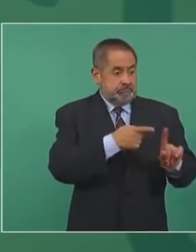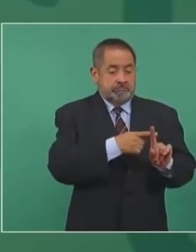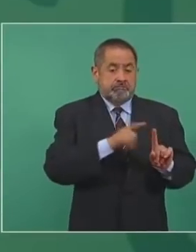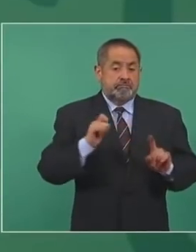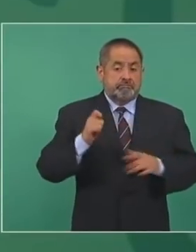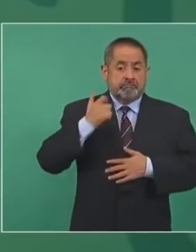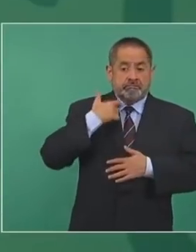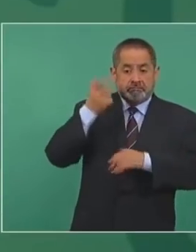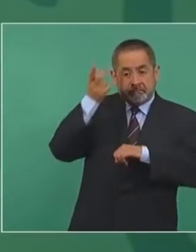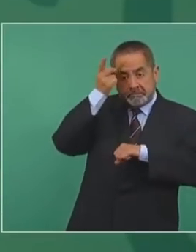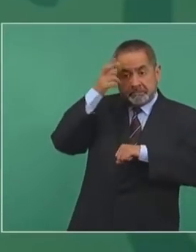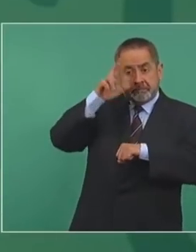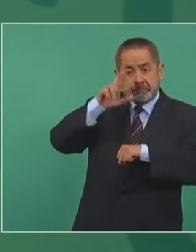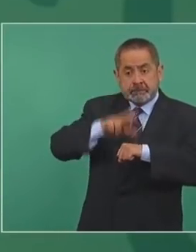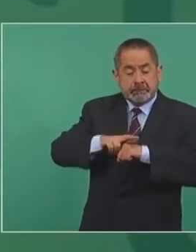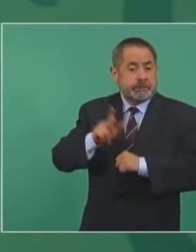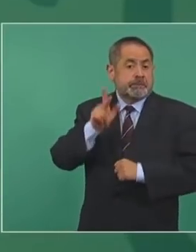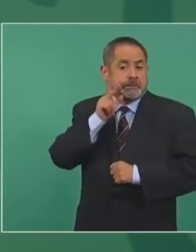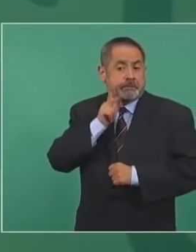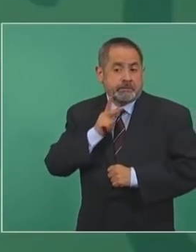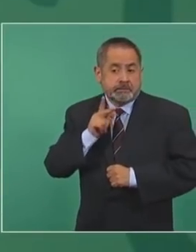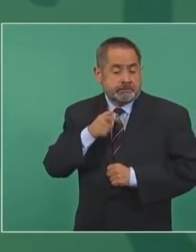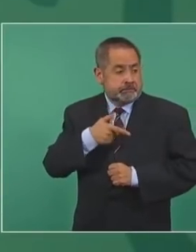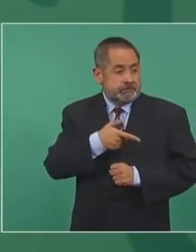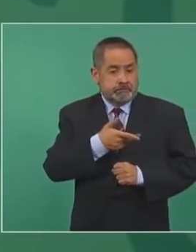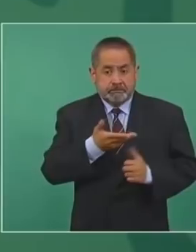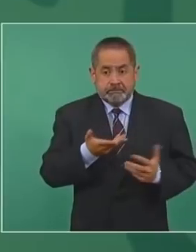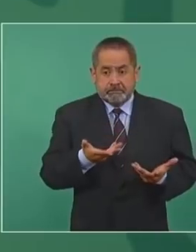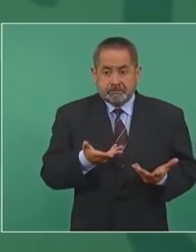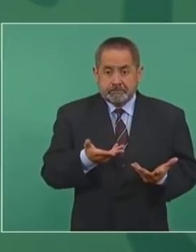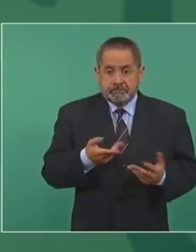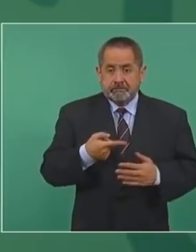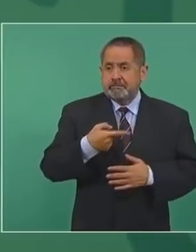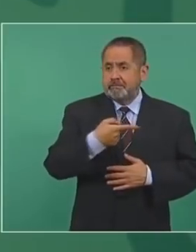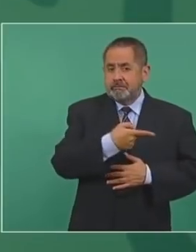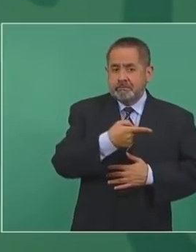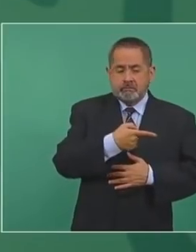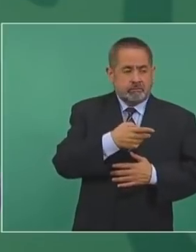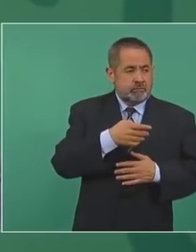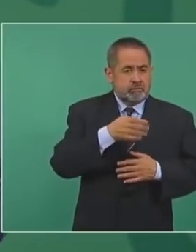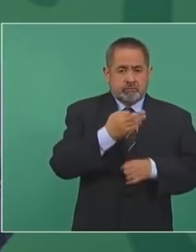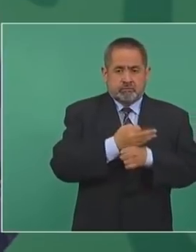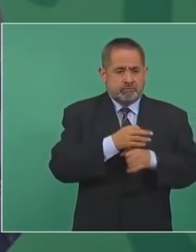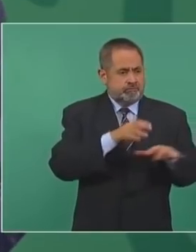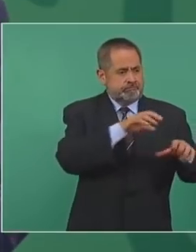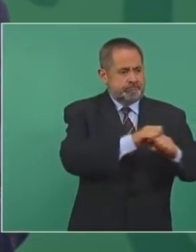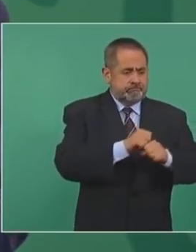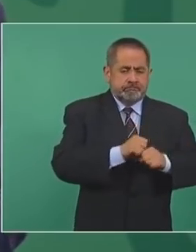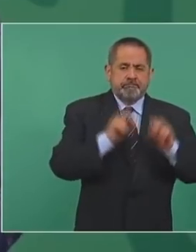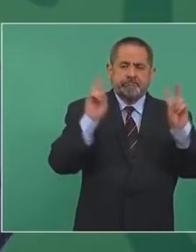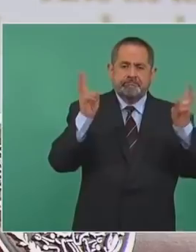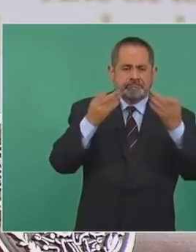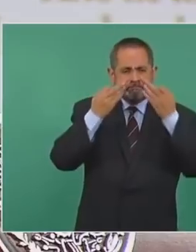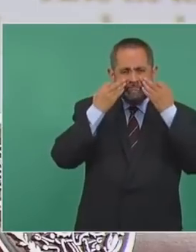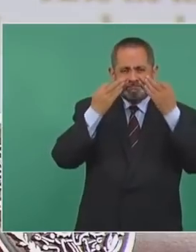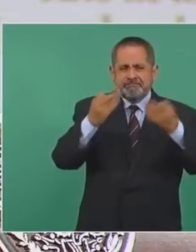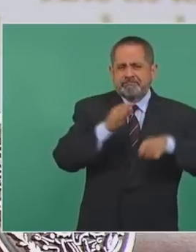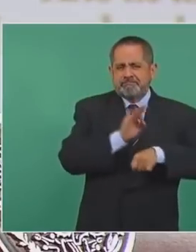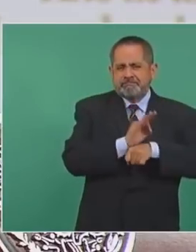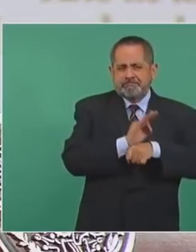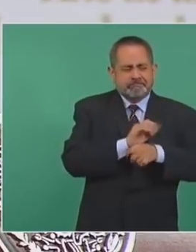director de Pemex y está como testigo protegido,